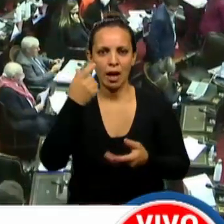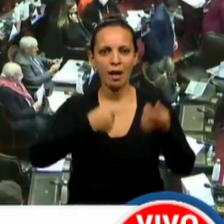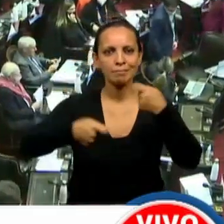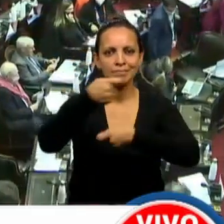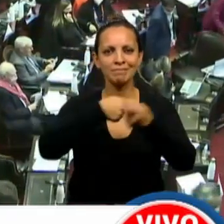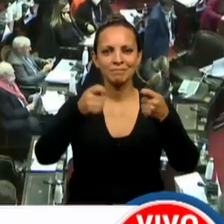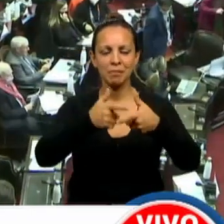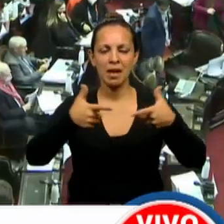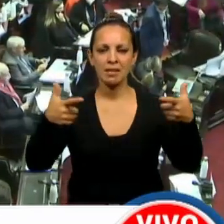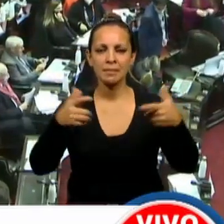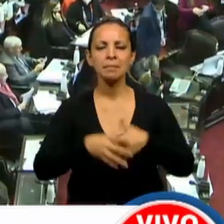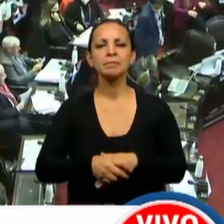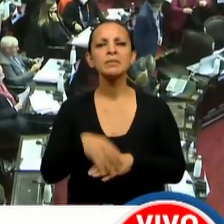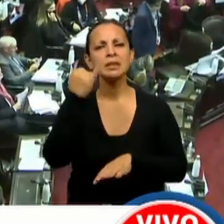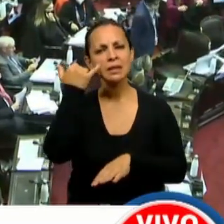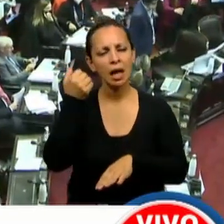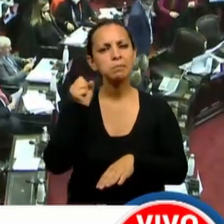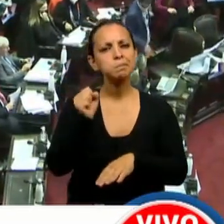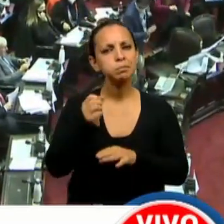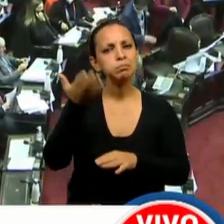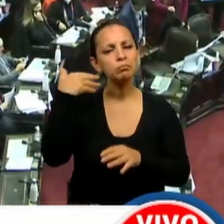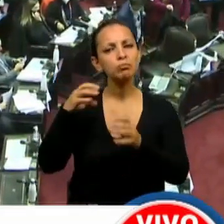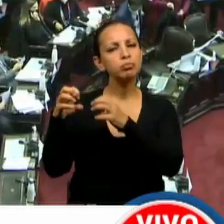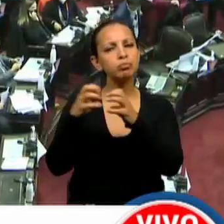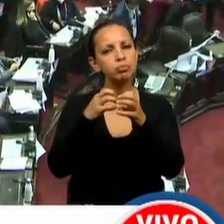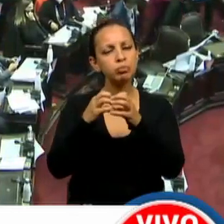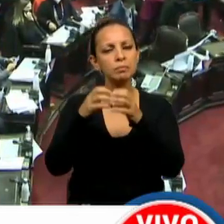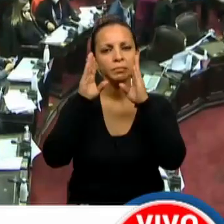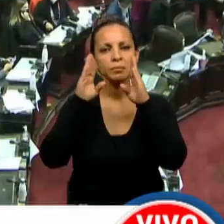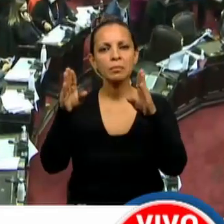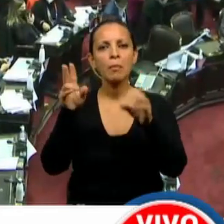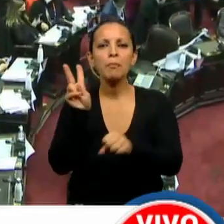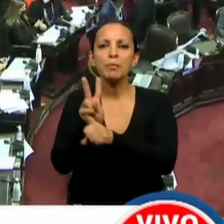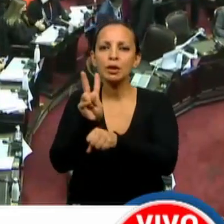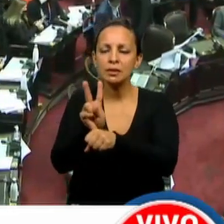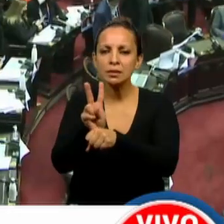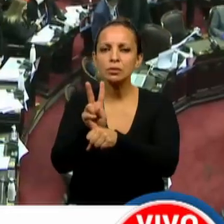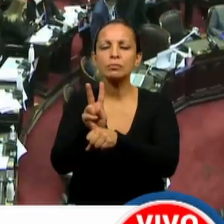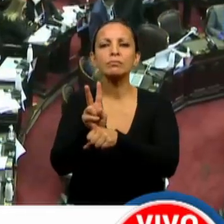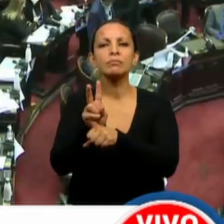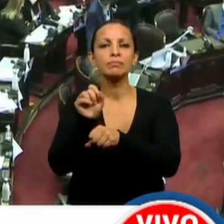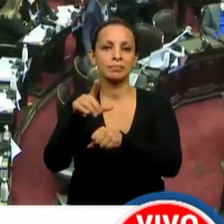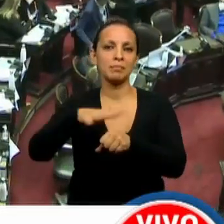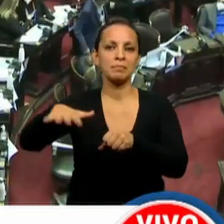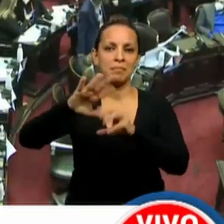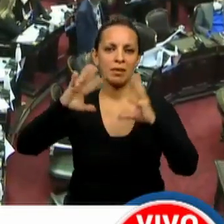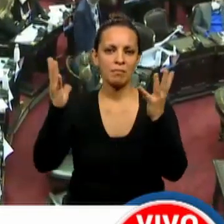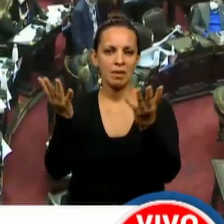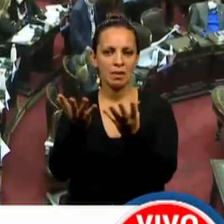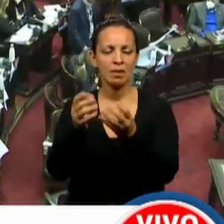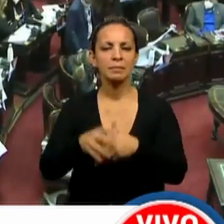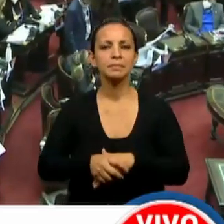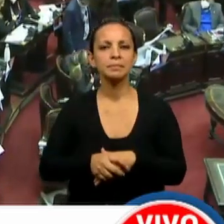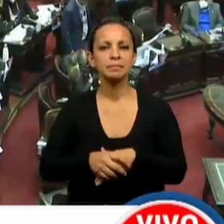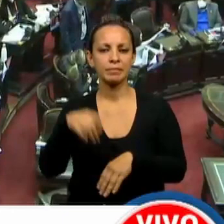que ha sido tratado teniendo en cuenta la protección y cuidado del medio ambiente que la